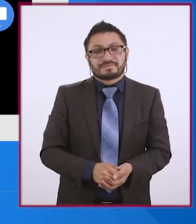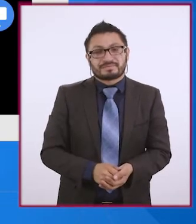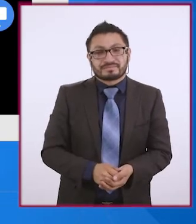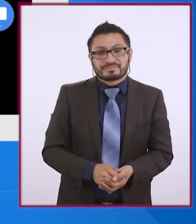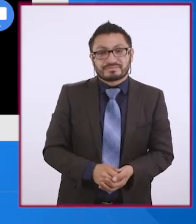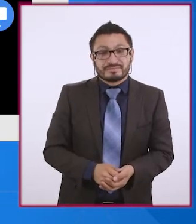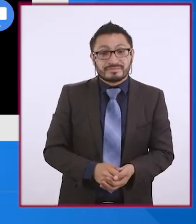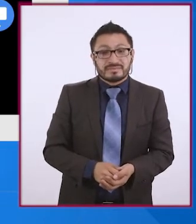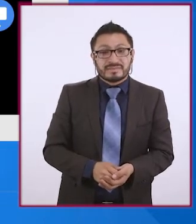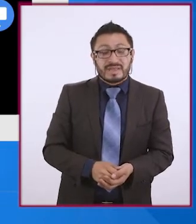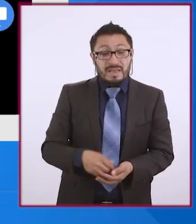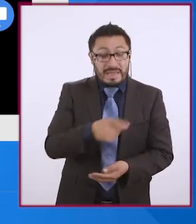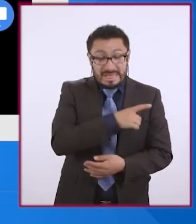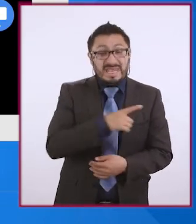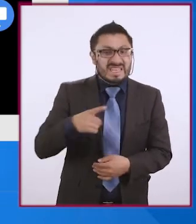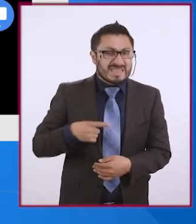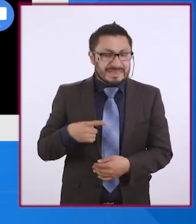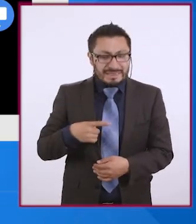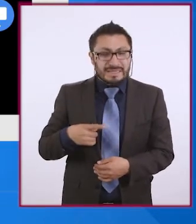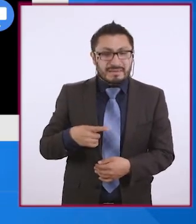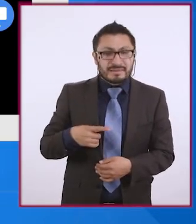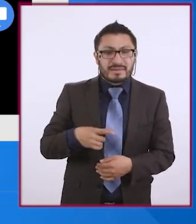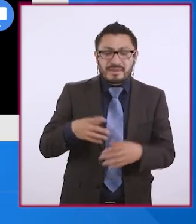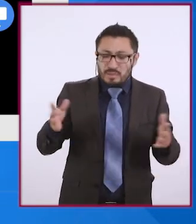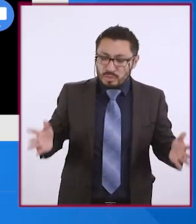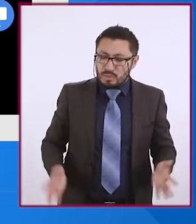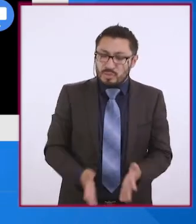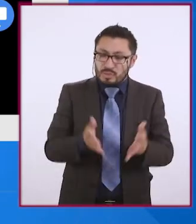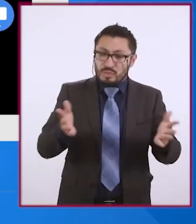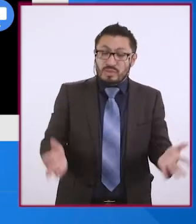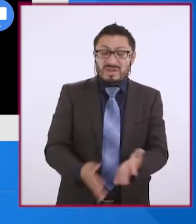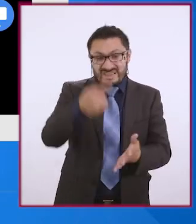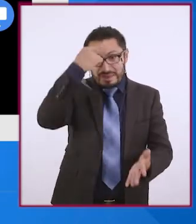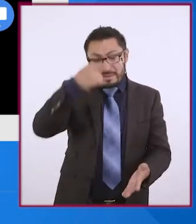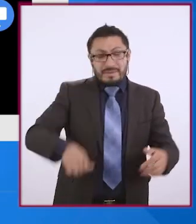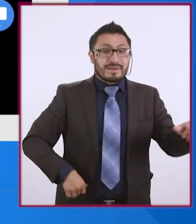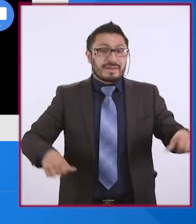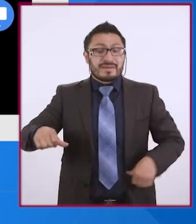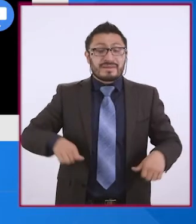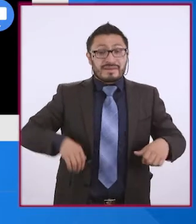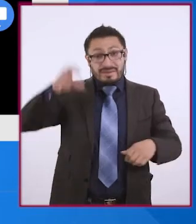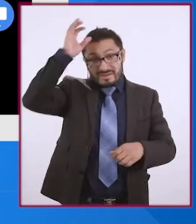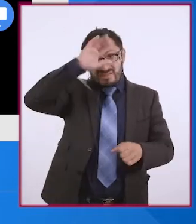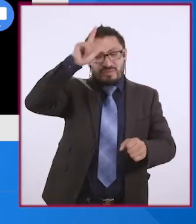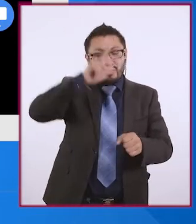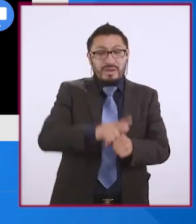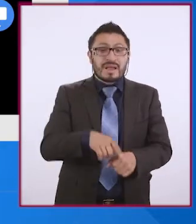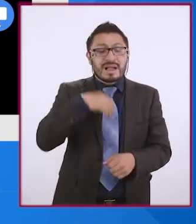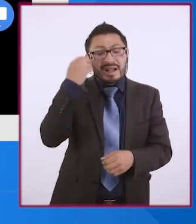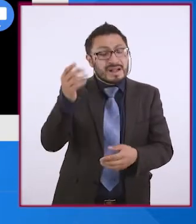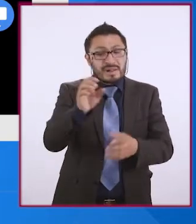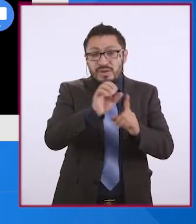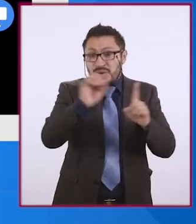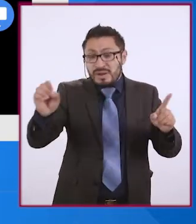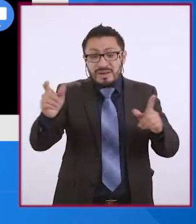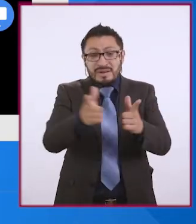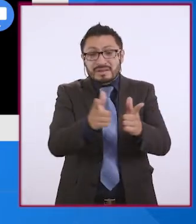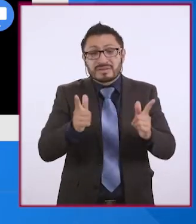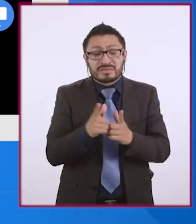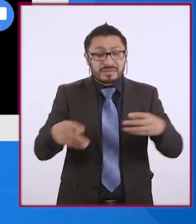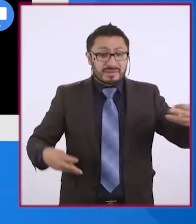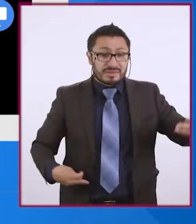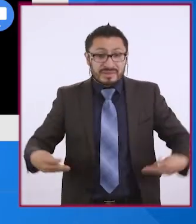por tanto, estímulos para la actividad cultural, para los que quieren organizar grupos de teatro, o coros,